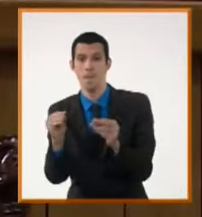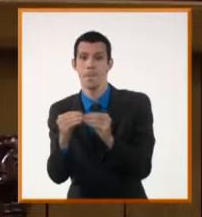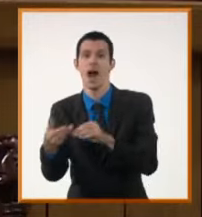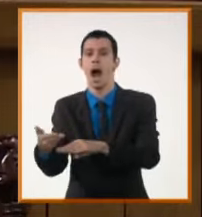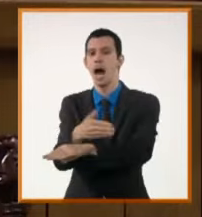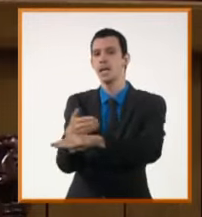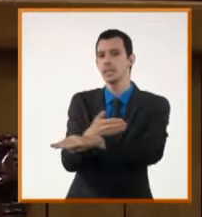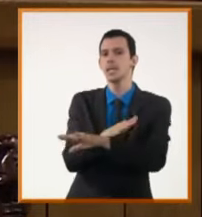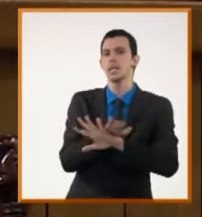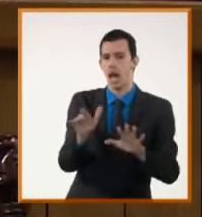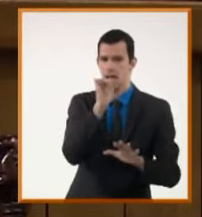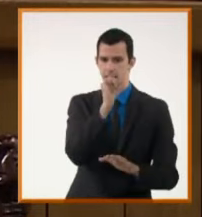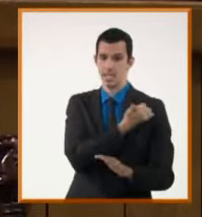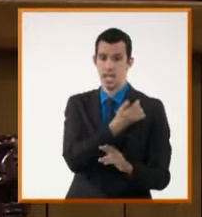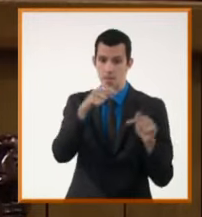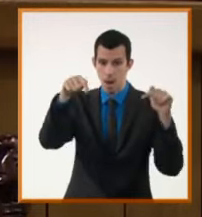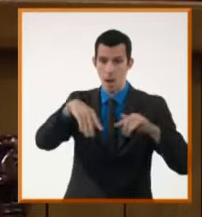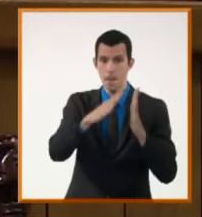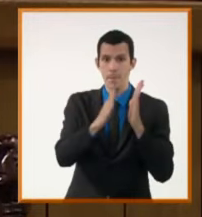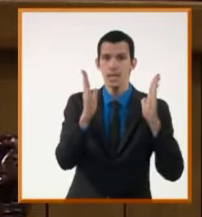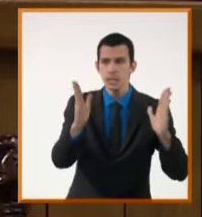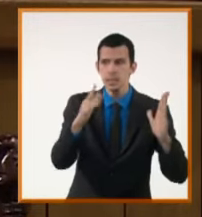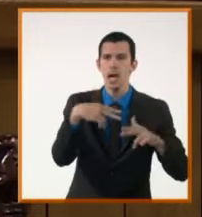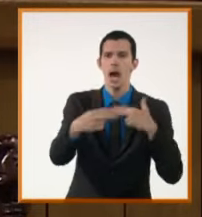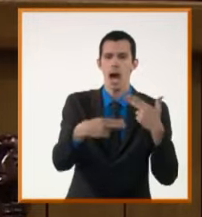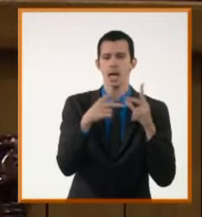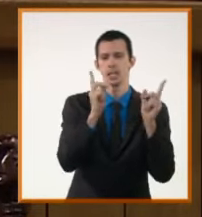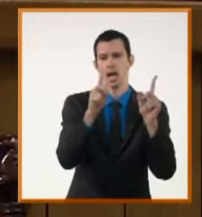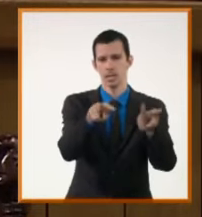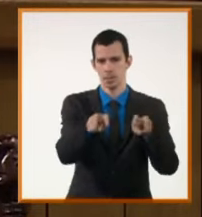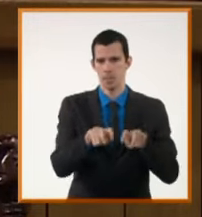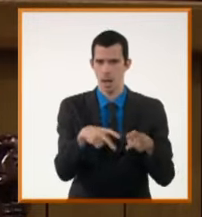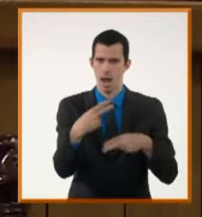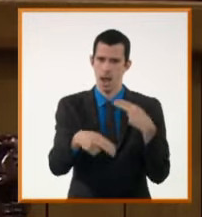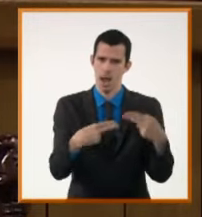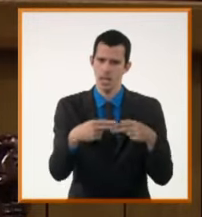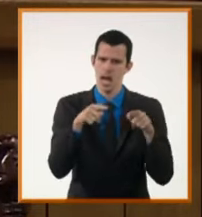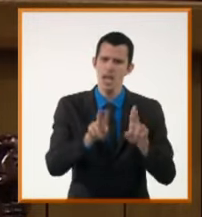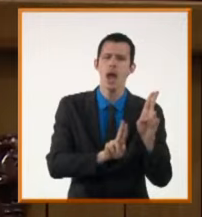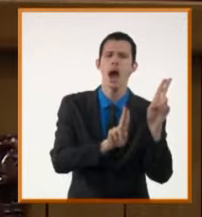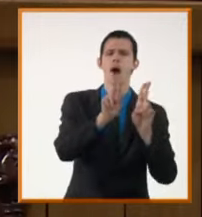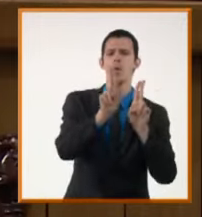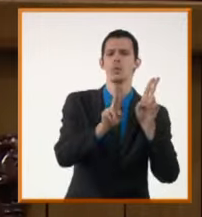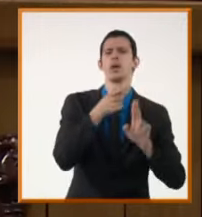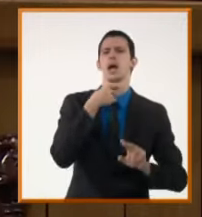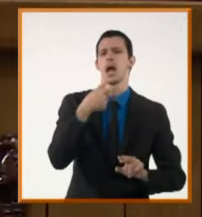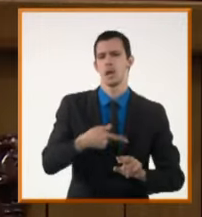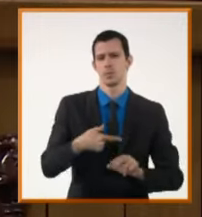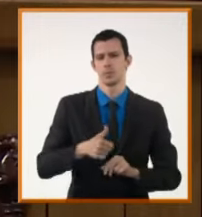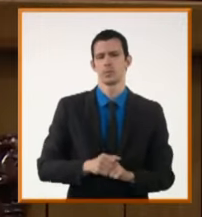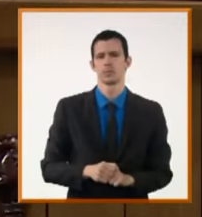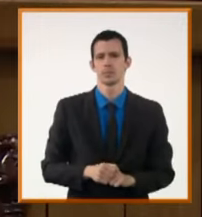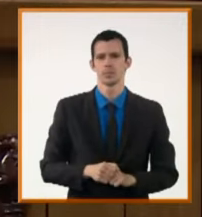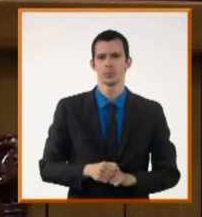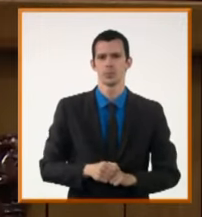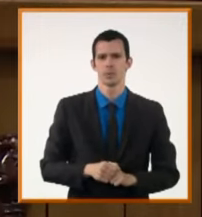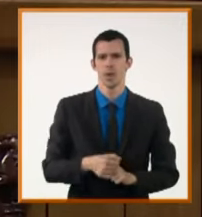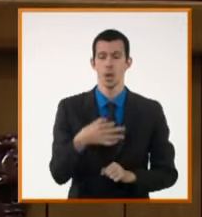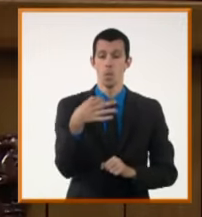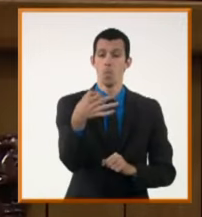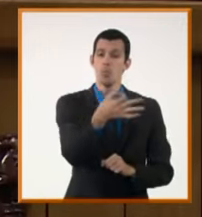sesionar. Todo municipio que tenga un déficit presupuestario no solamente es